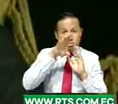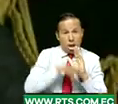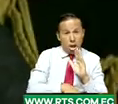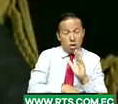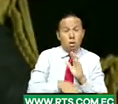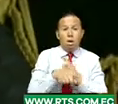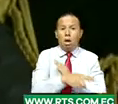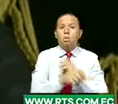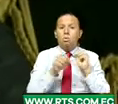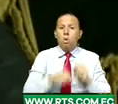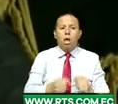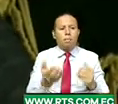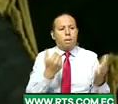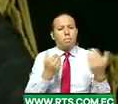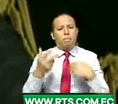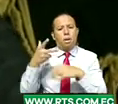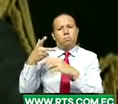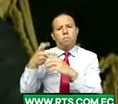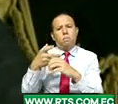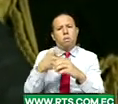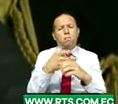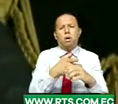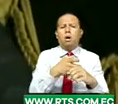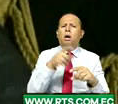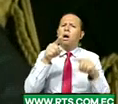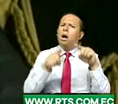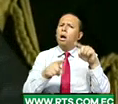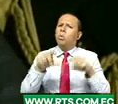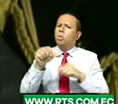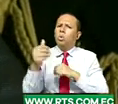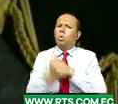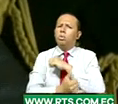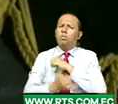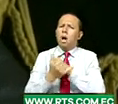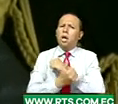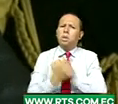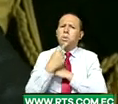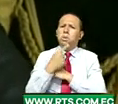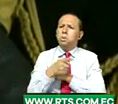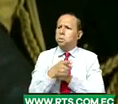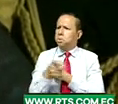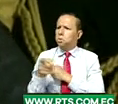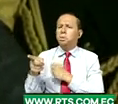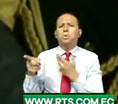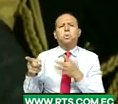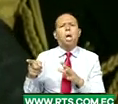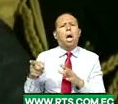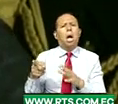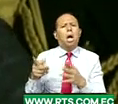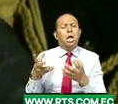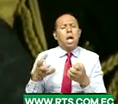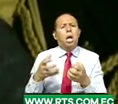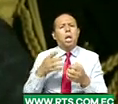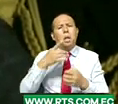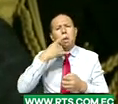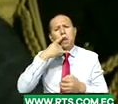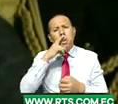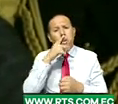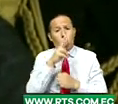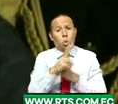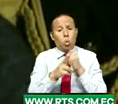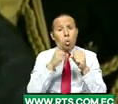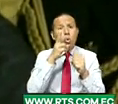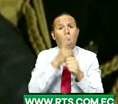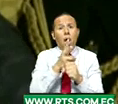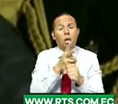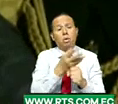pandemia. Hay algunos países que ya están hablando de vacunar desde los 2 años de edad,